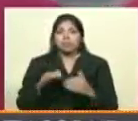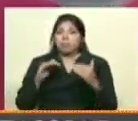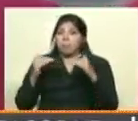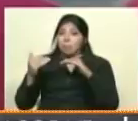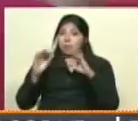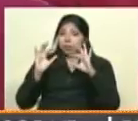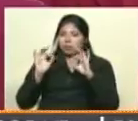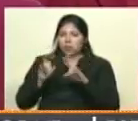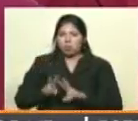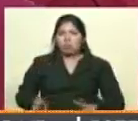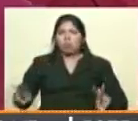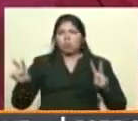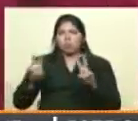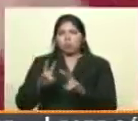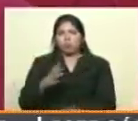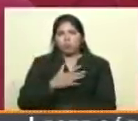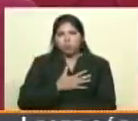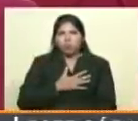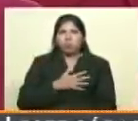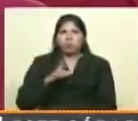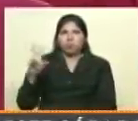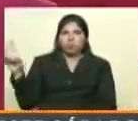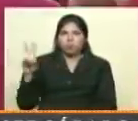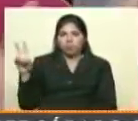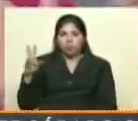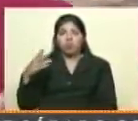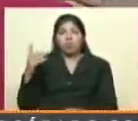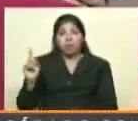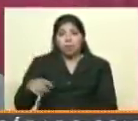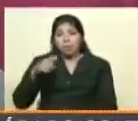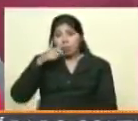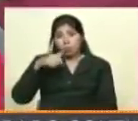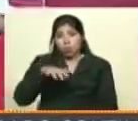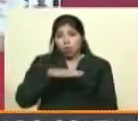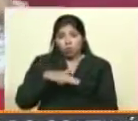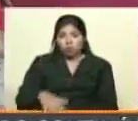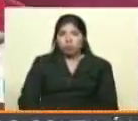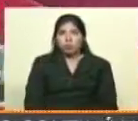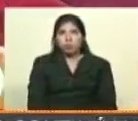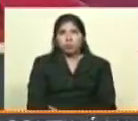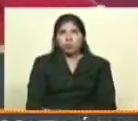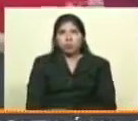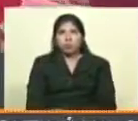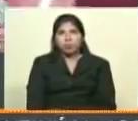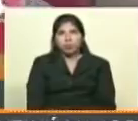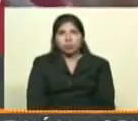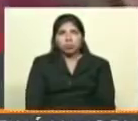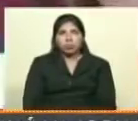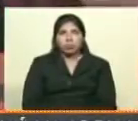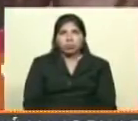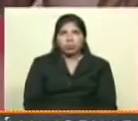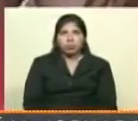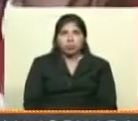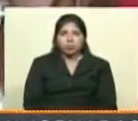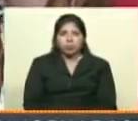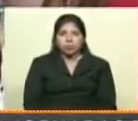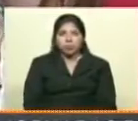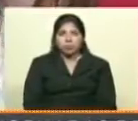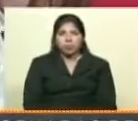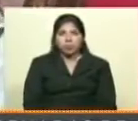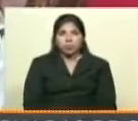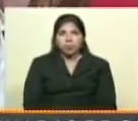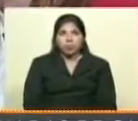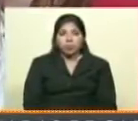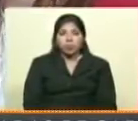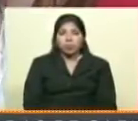moral republicana, un partido para el poder popular, así lo dicen nuestros estatutos. Y no hay mejor